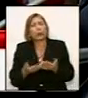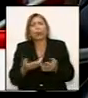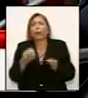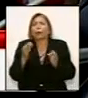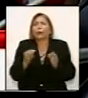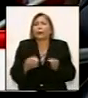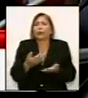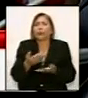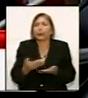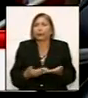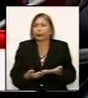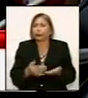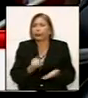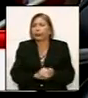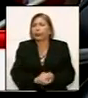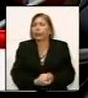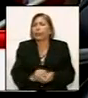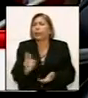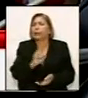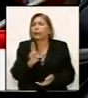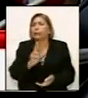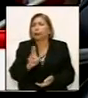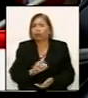efecto en la resolución.